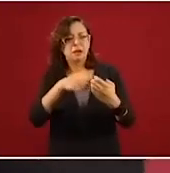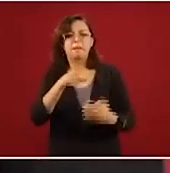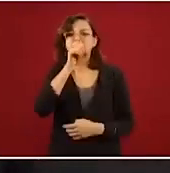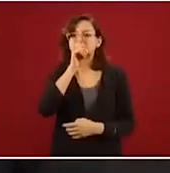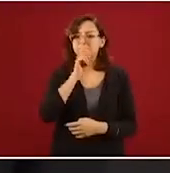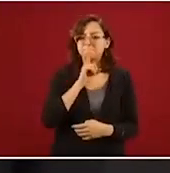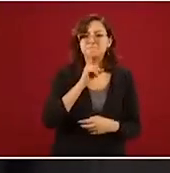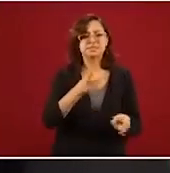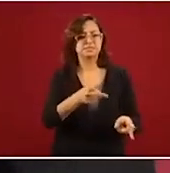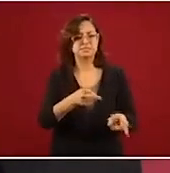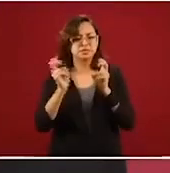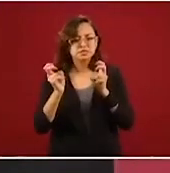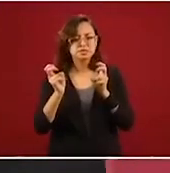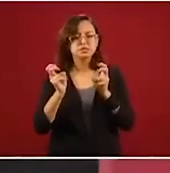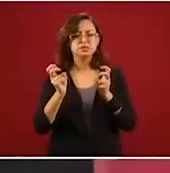tranza,